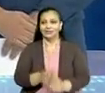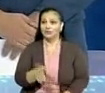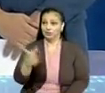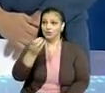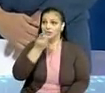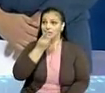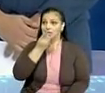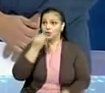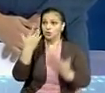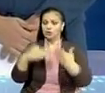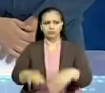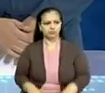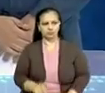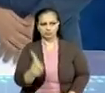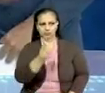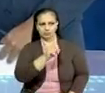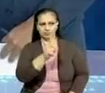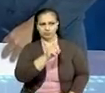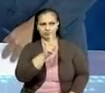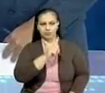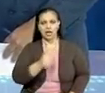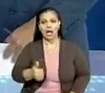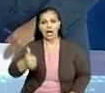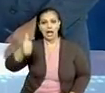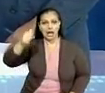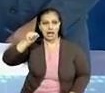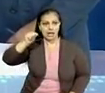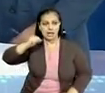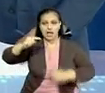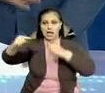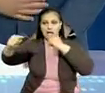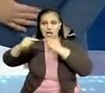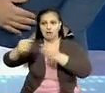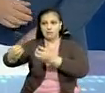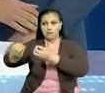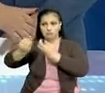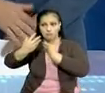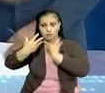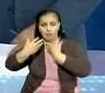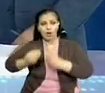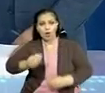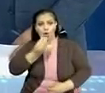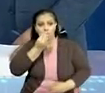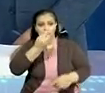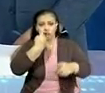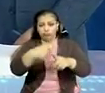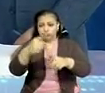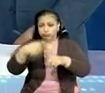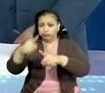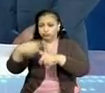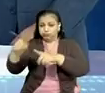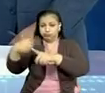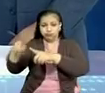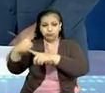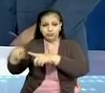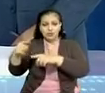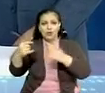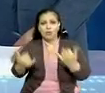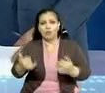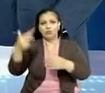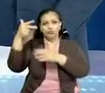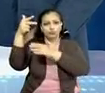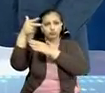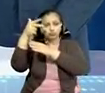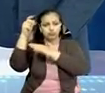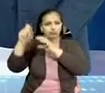Guito. No, yo vengo porque a mí me dijeron ayer que aquí hoy día va a ser completo todo porque vamos a tener una sesión de grabaciones y todo